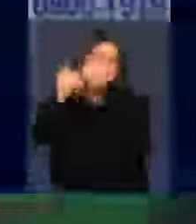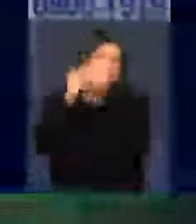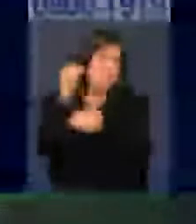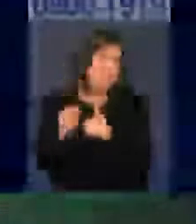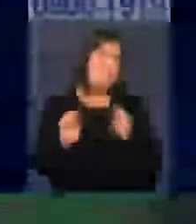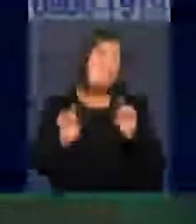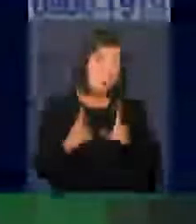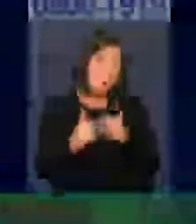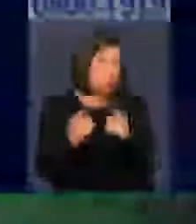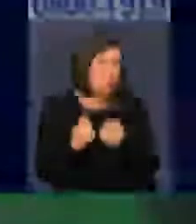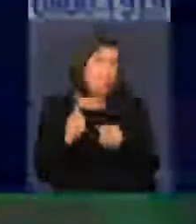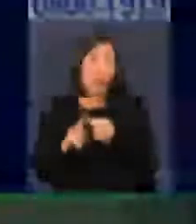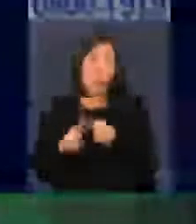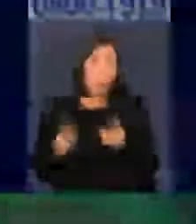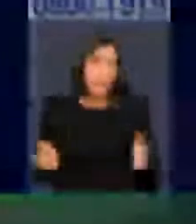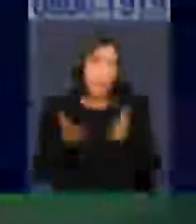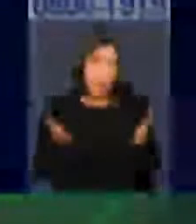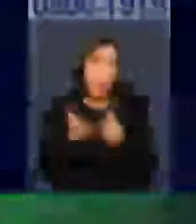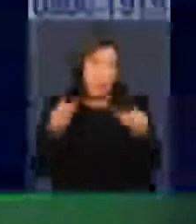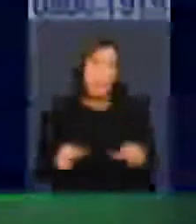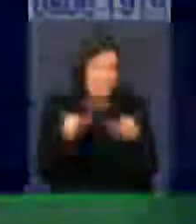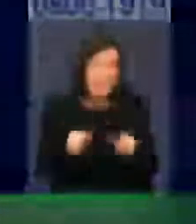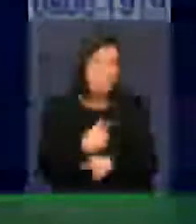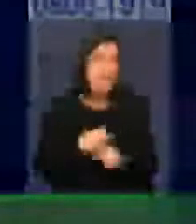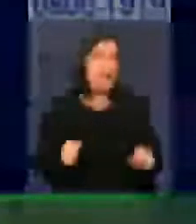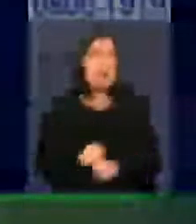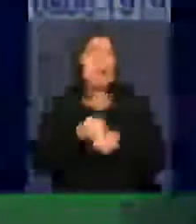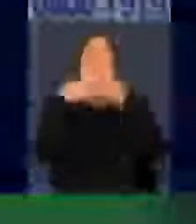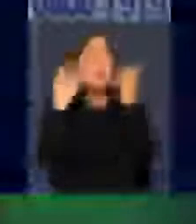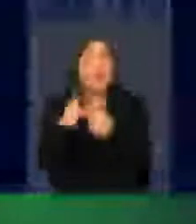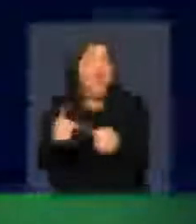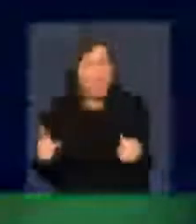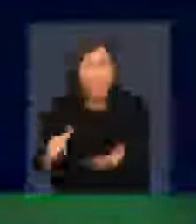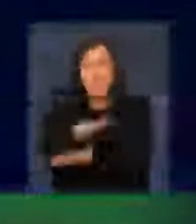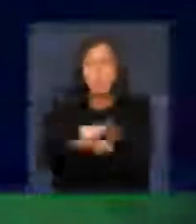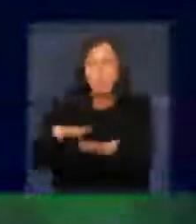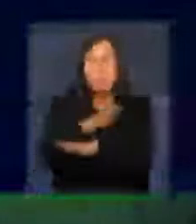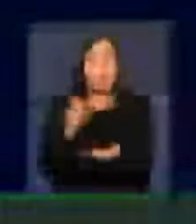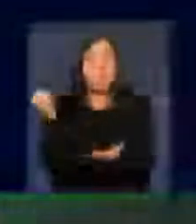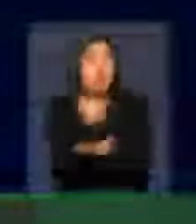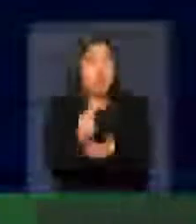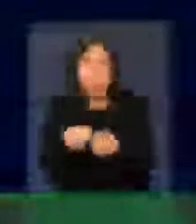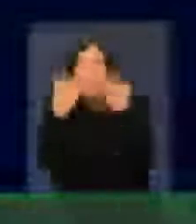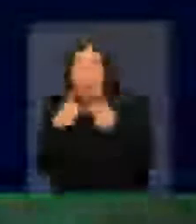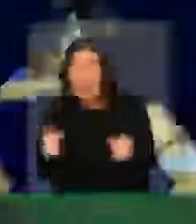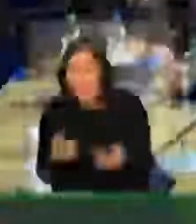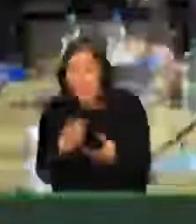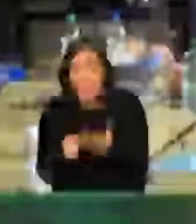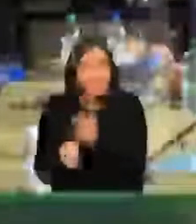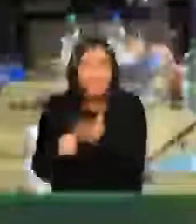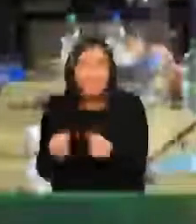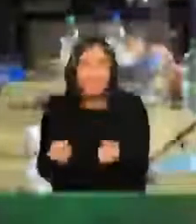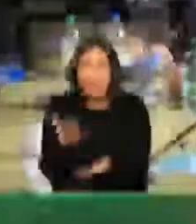ponernos de acuerdo y empezar a instrumentarlo, de modo tal de que cualquier elemento que tengamos en la escena de un crimen podamos saber a quién